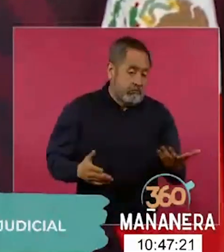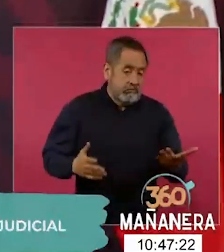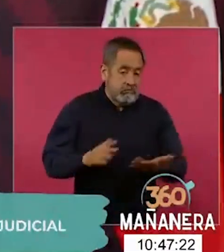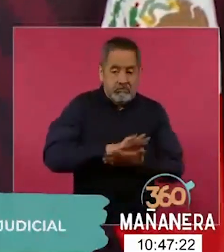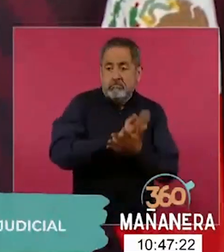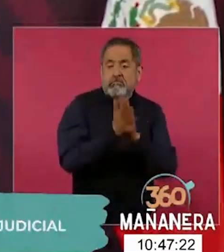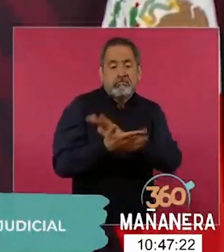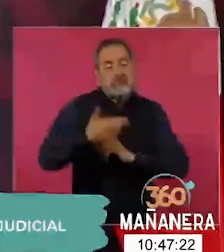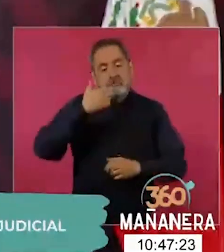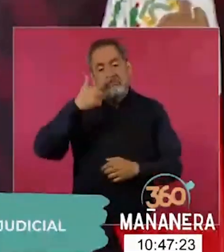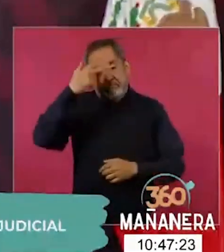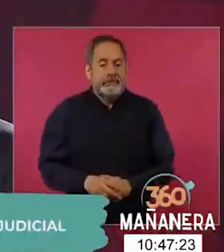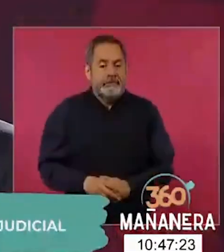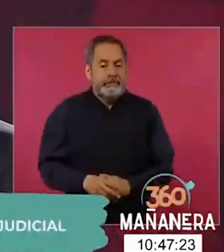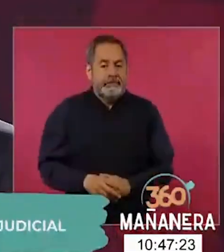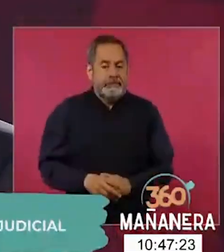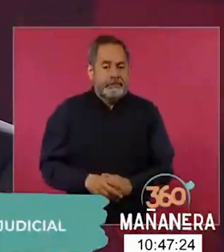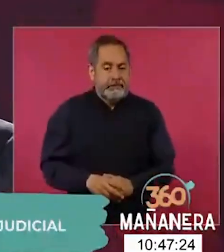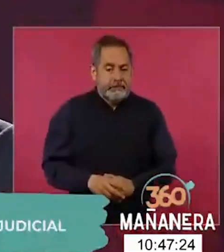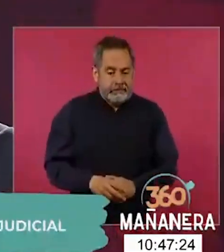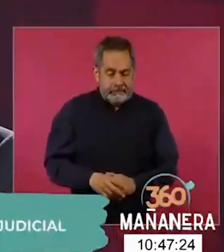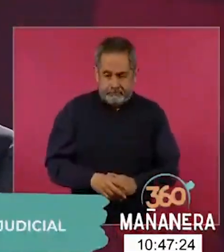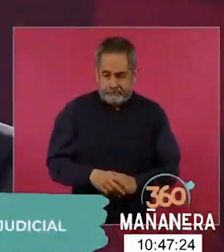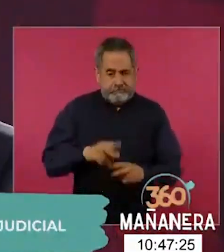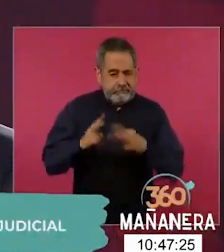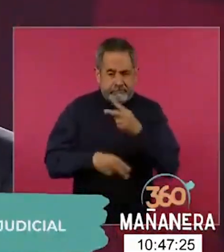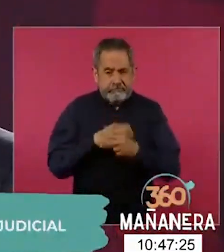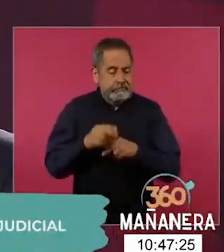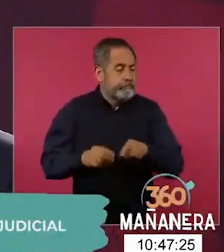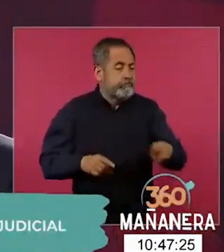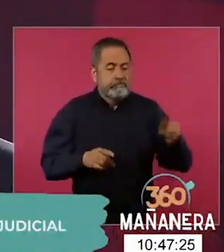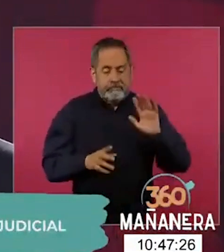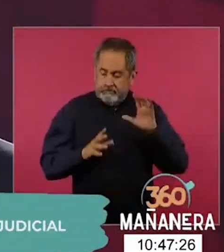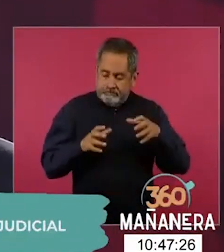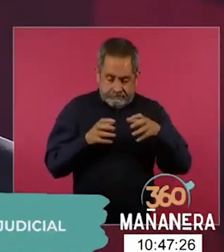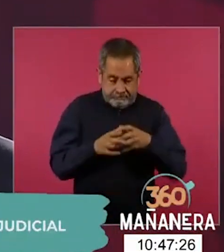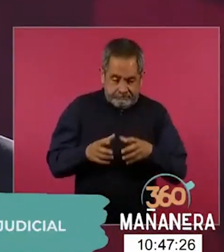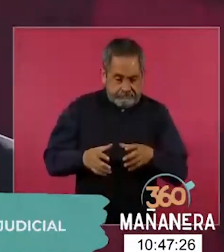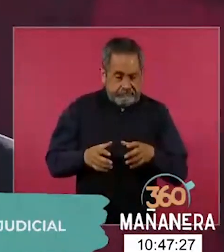a magistrados y a ministros, van a tener que aceptar la regla.